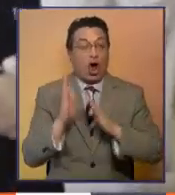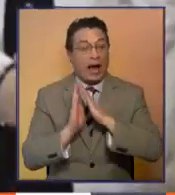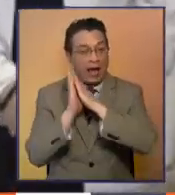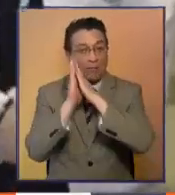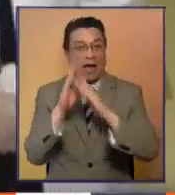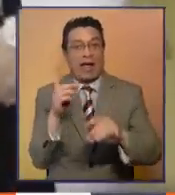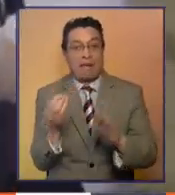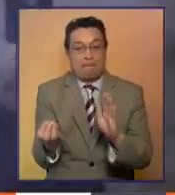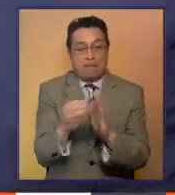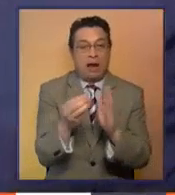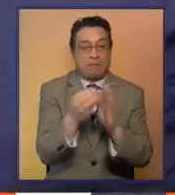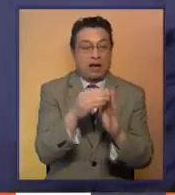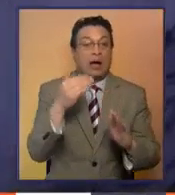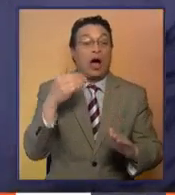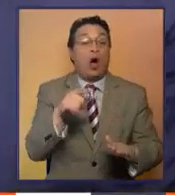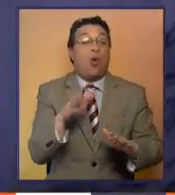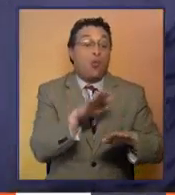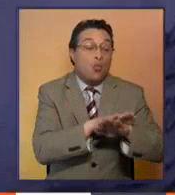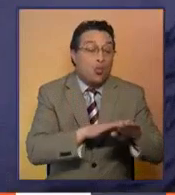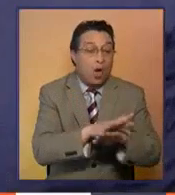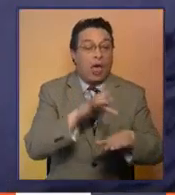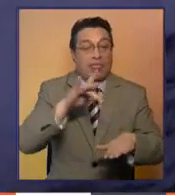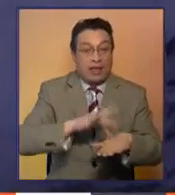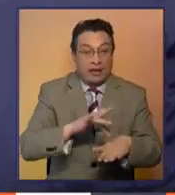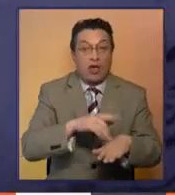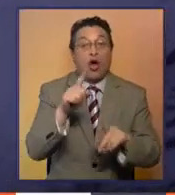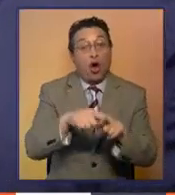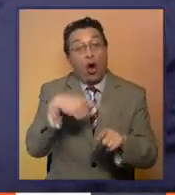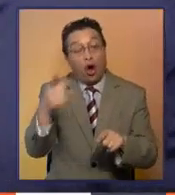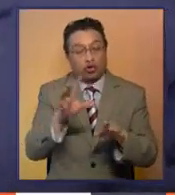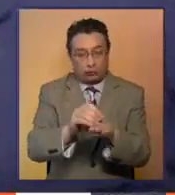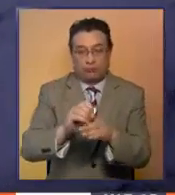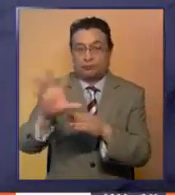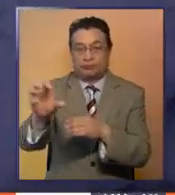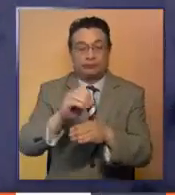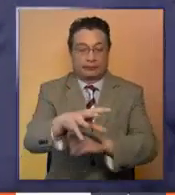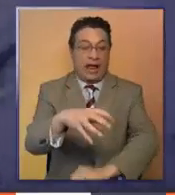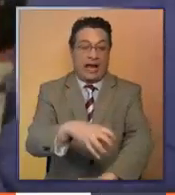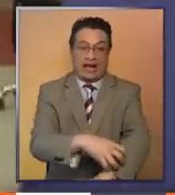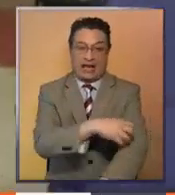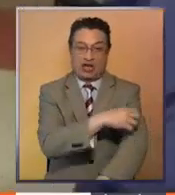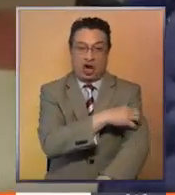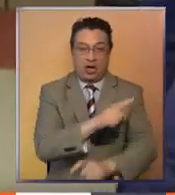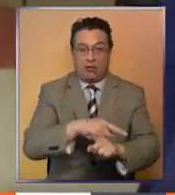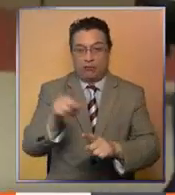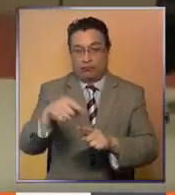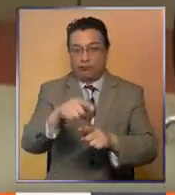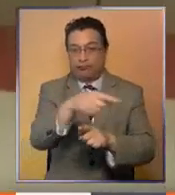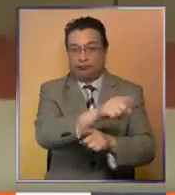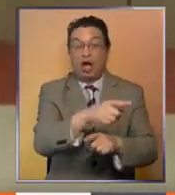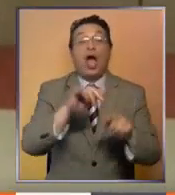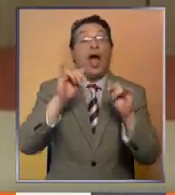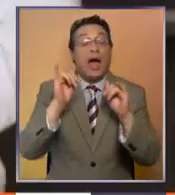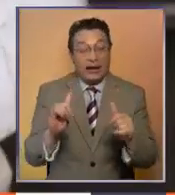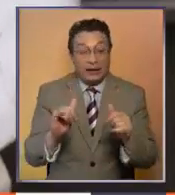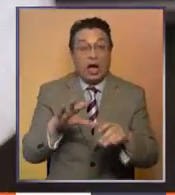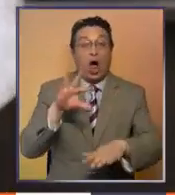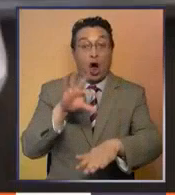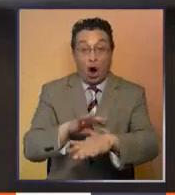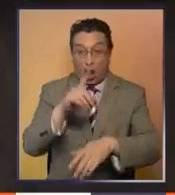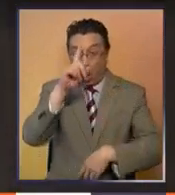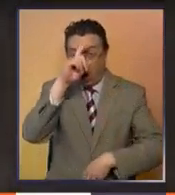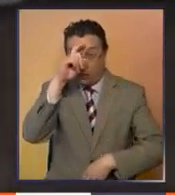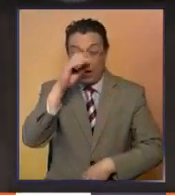para pacientes de cuidado. Otros han tenido que ser trasladados a regiones y también se solicitó a los hospitales de las